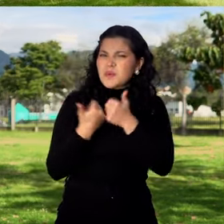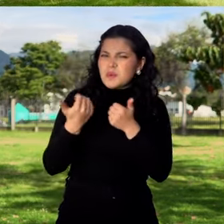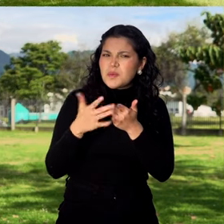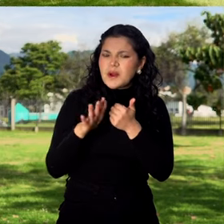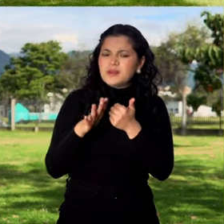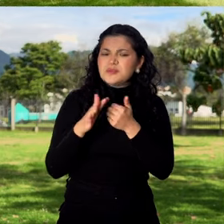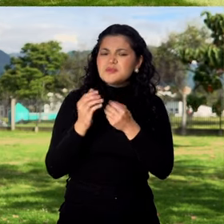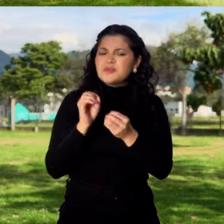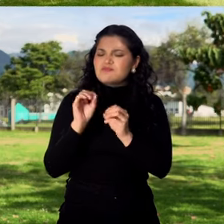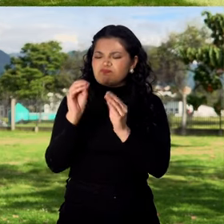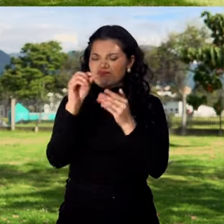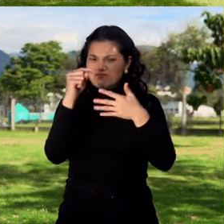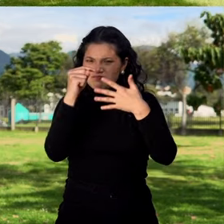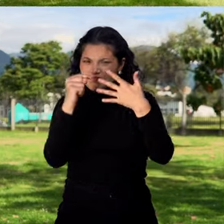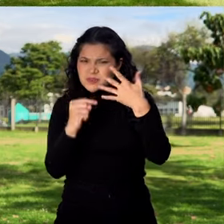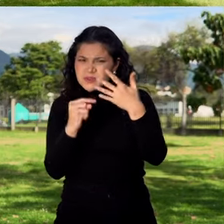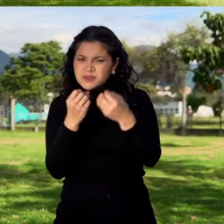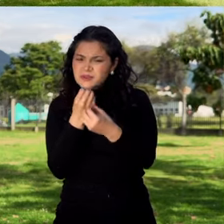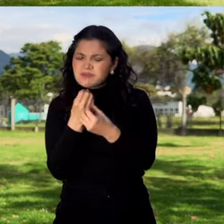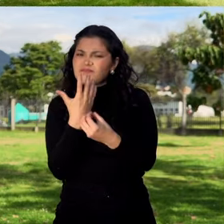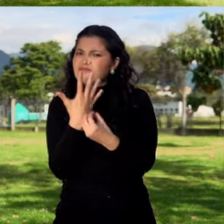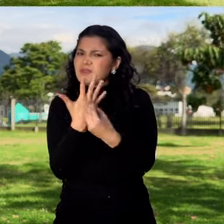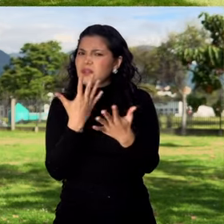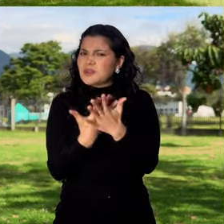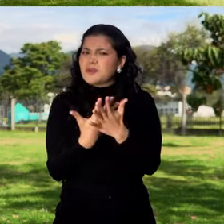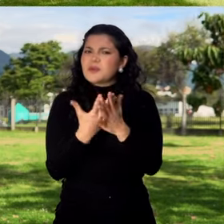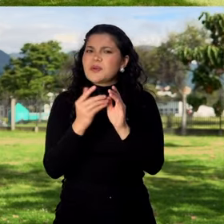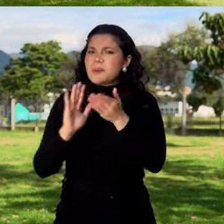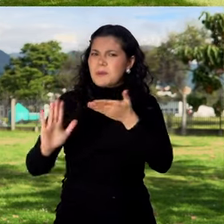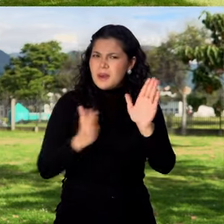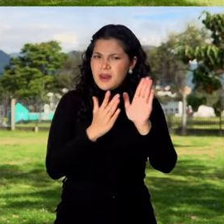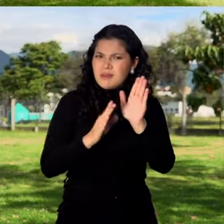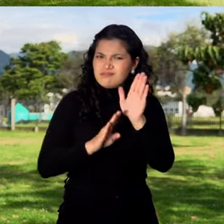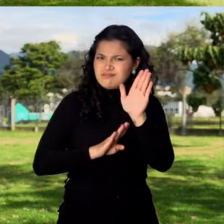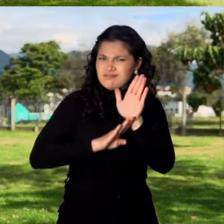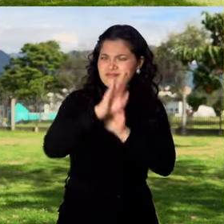que estructurará el plan global de desarrollo